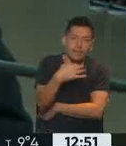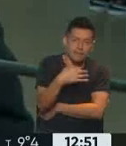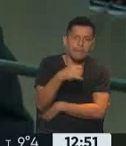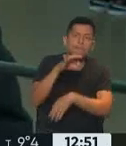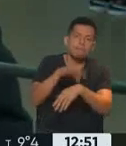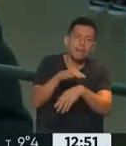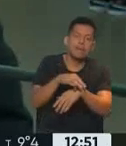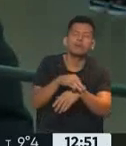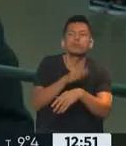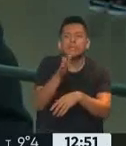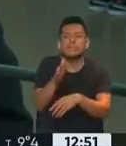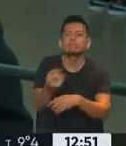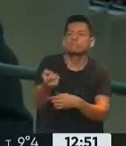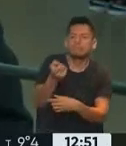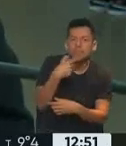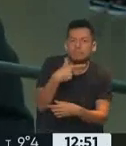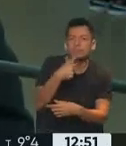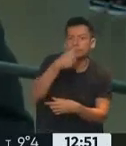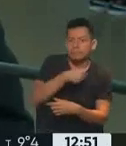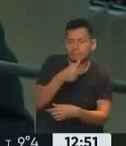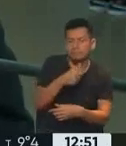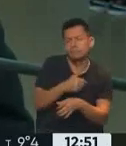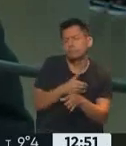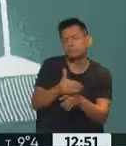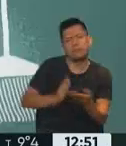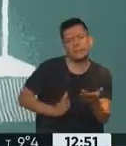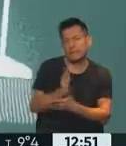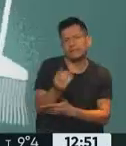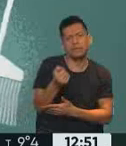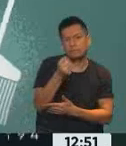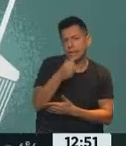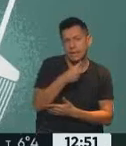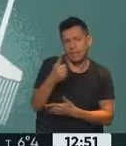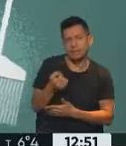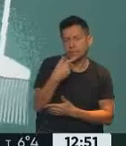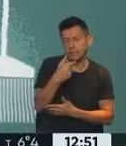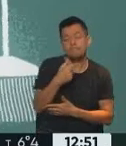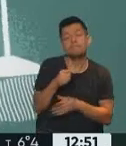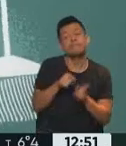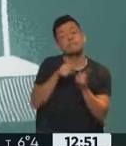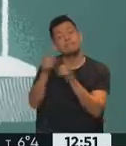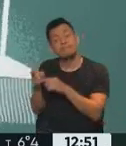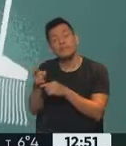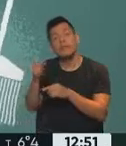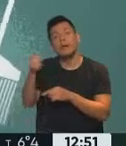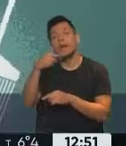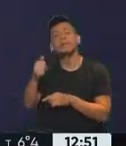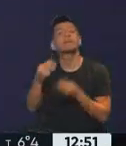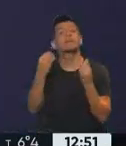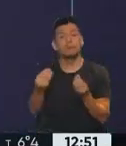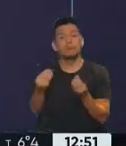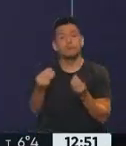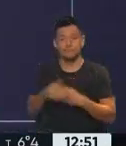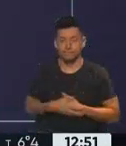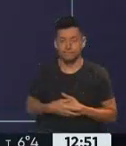a medicamentos y debe tomarlos durante toda la vida. Con el asma pasa lo siguiente: puede